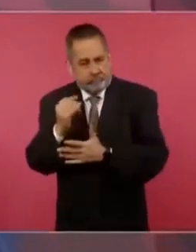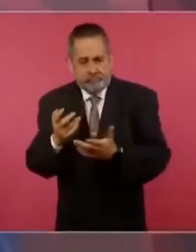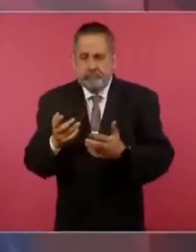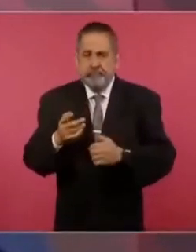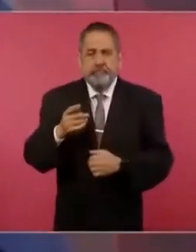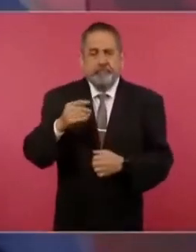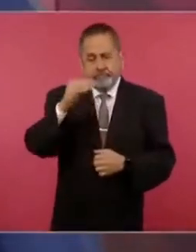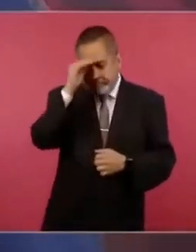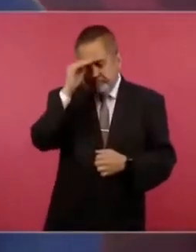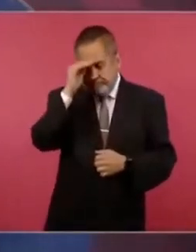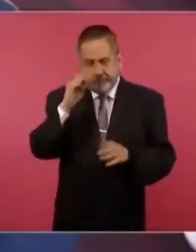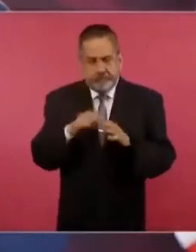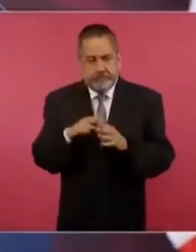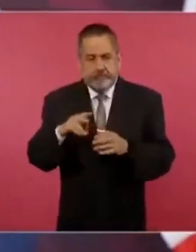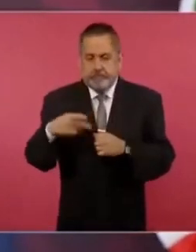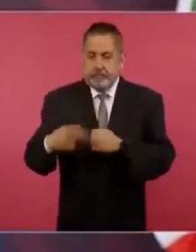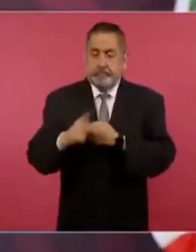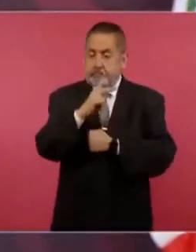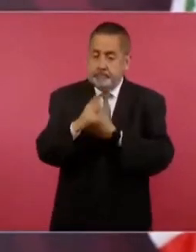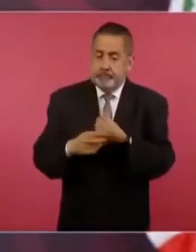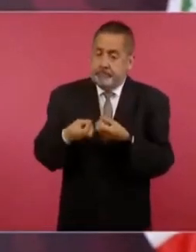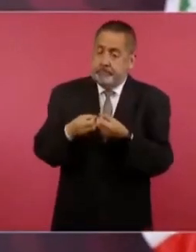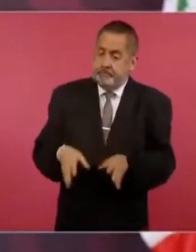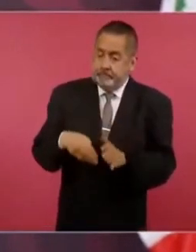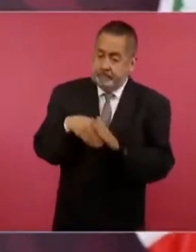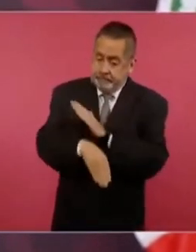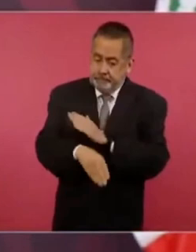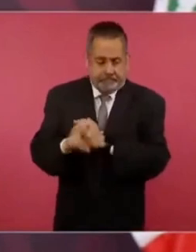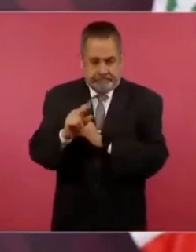que está de por medio el país,